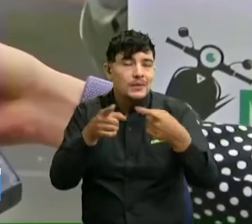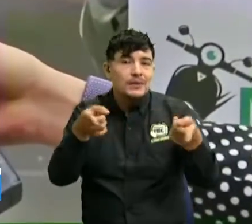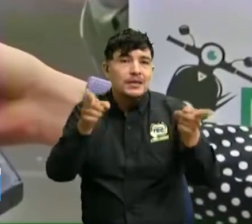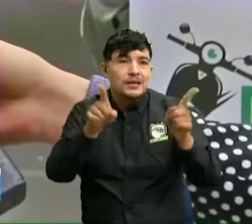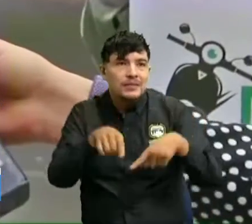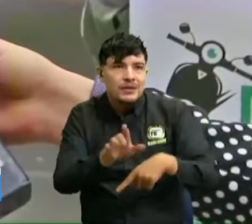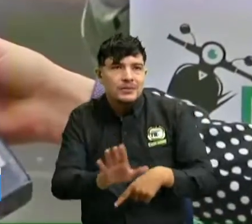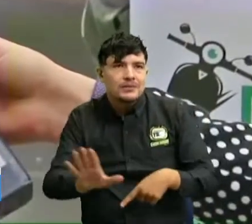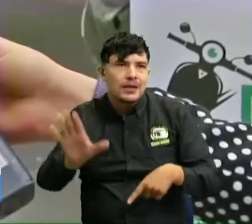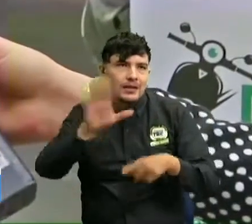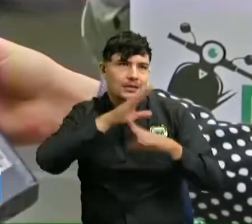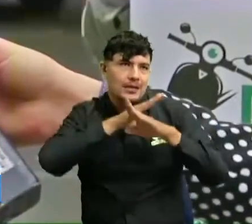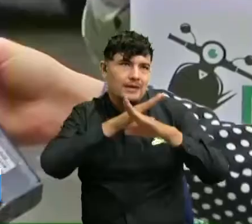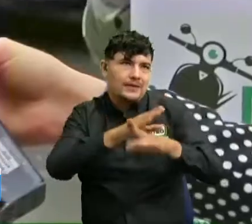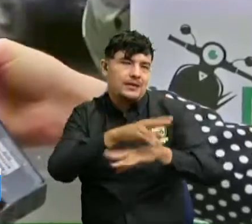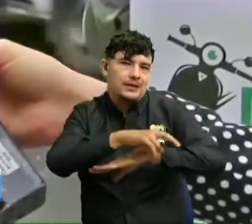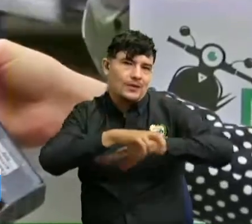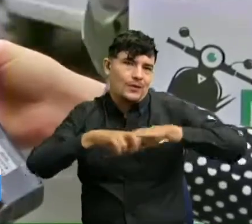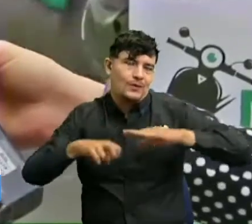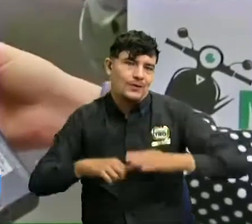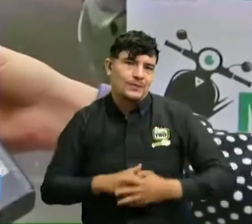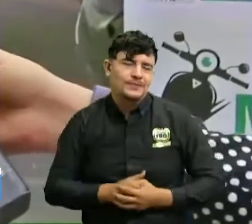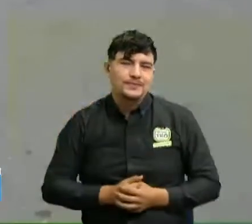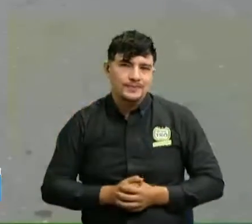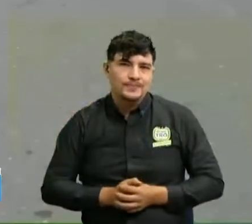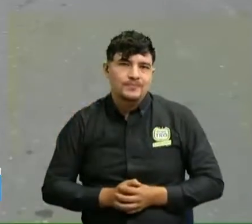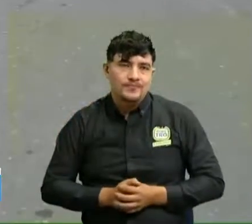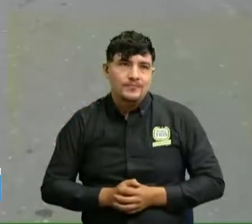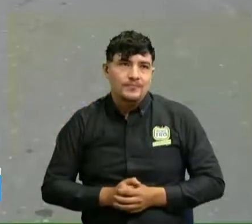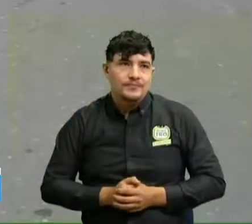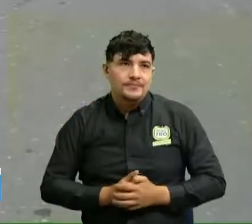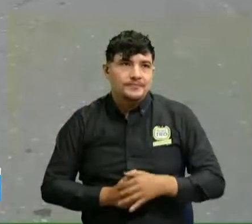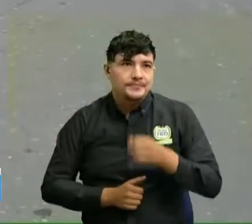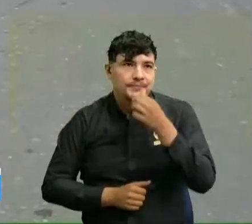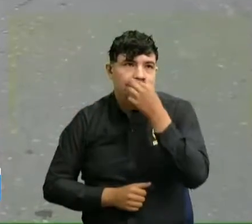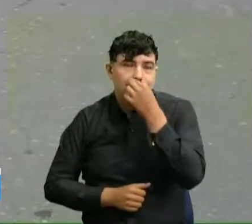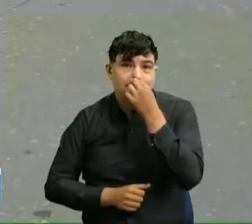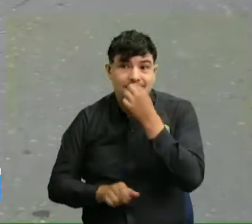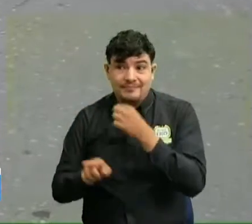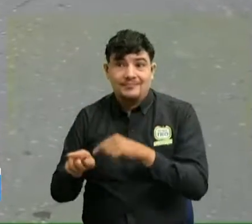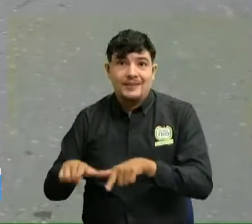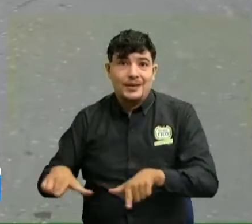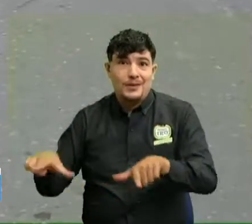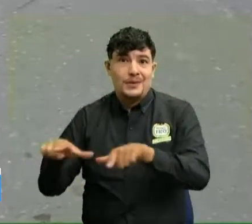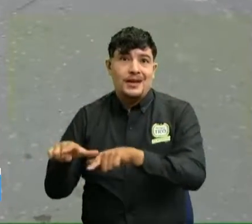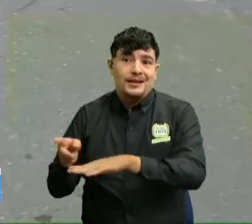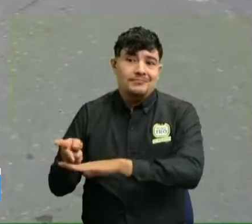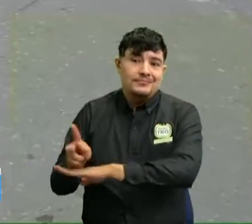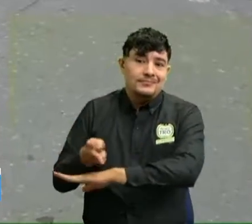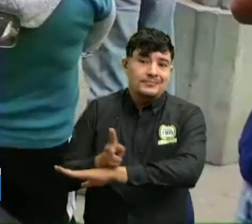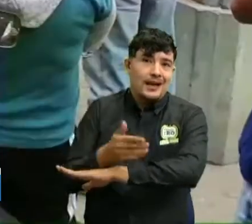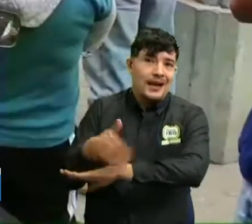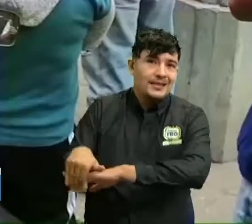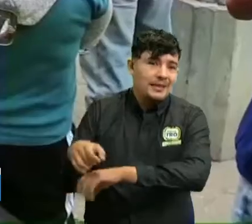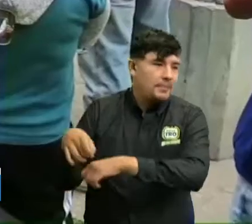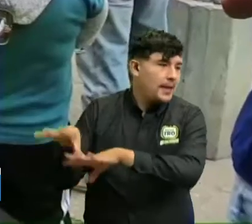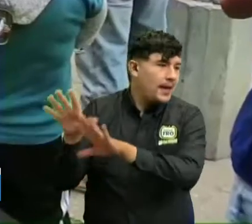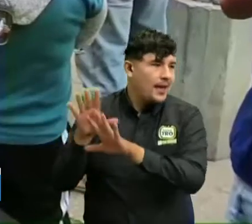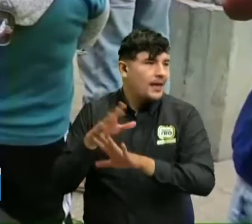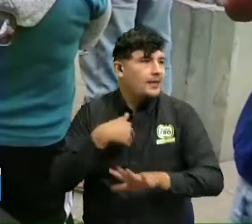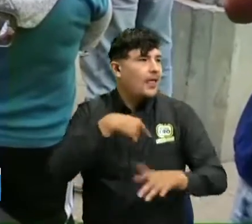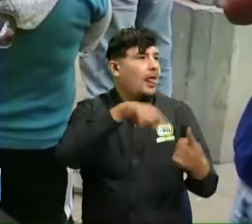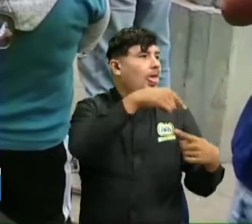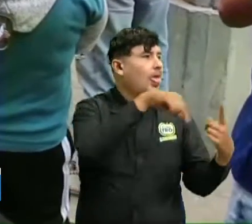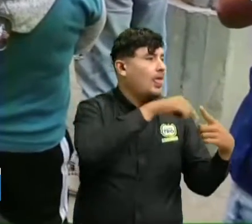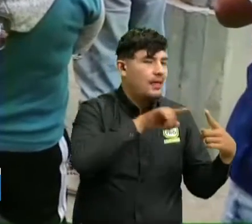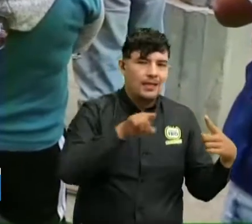que se puede incrementar en la estadística el hurto de la motocicleta. Por eso nosotros como